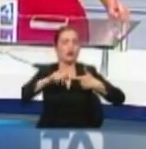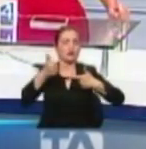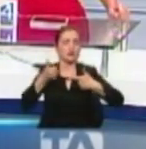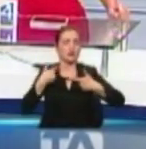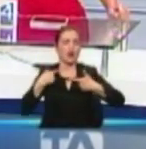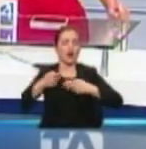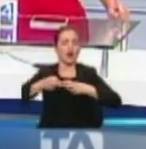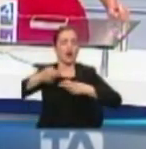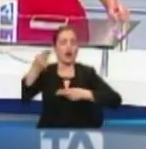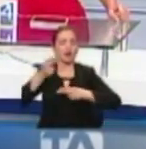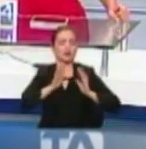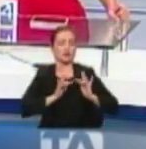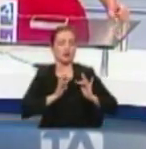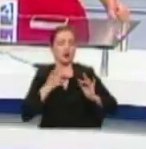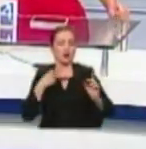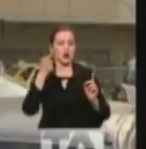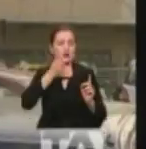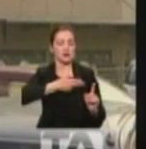de parte de su expareja.